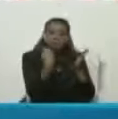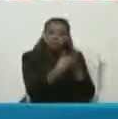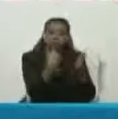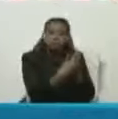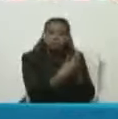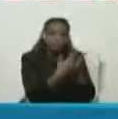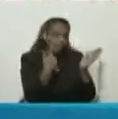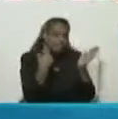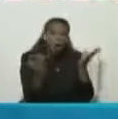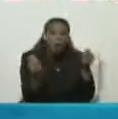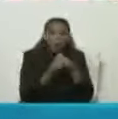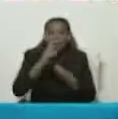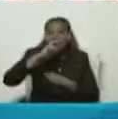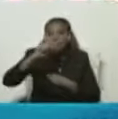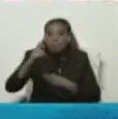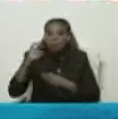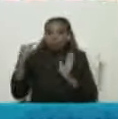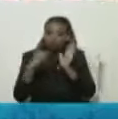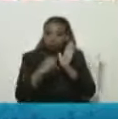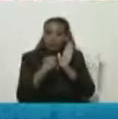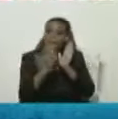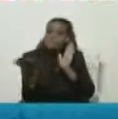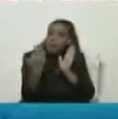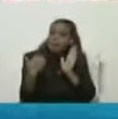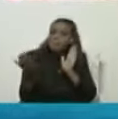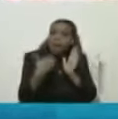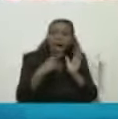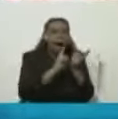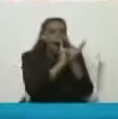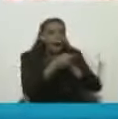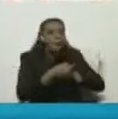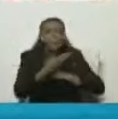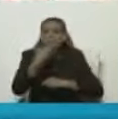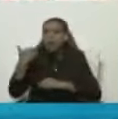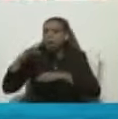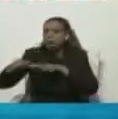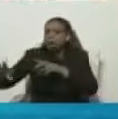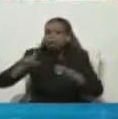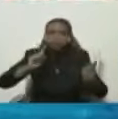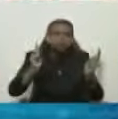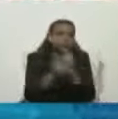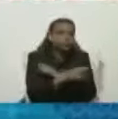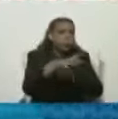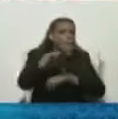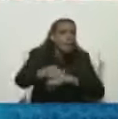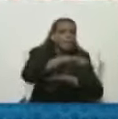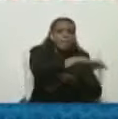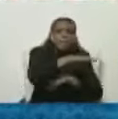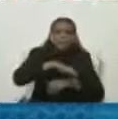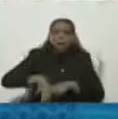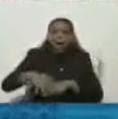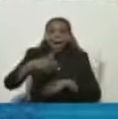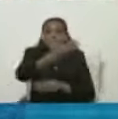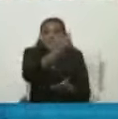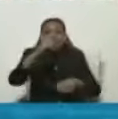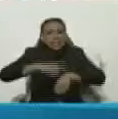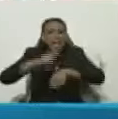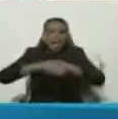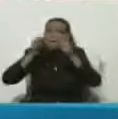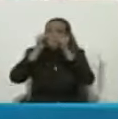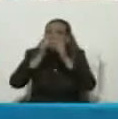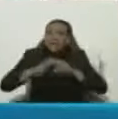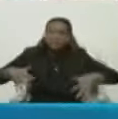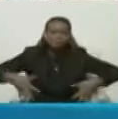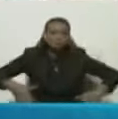para con Maduro vengan más cambios y transformaciones. Y venga un tiempo bendecido